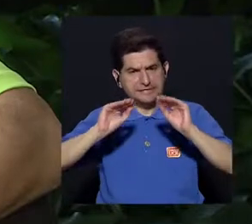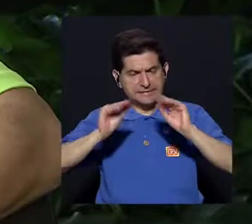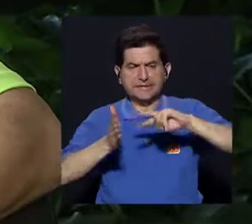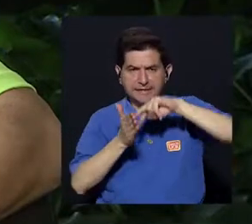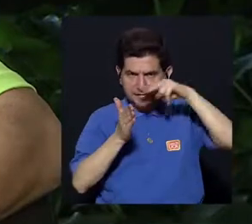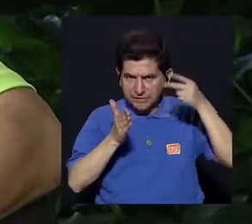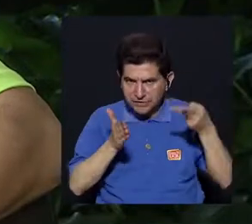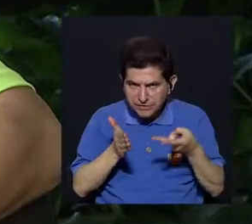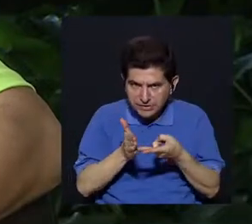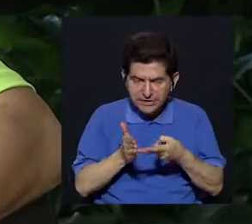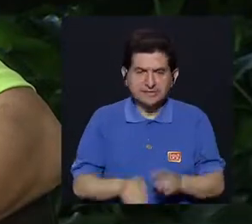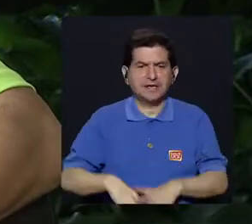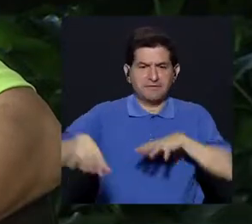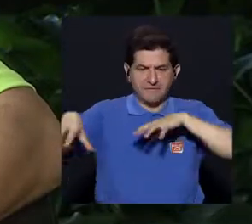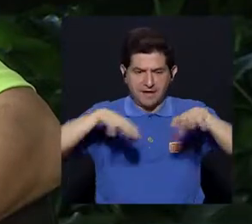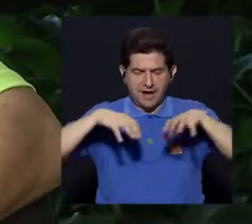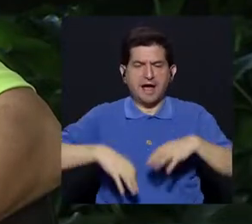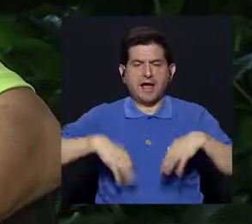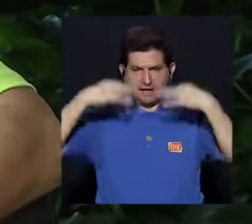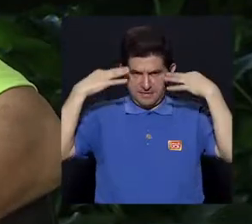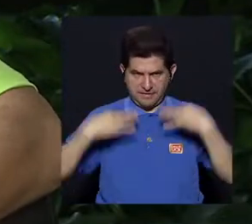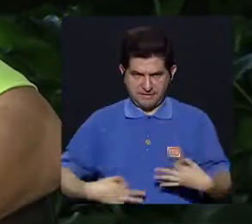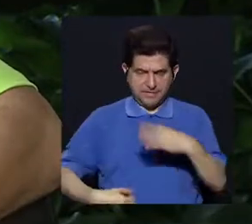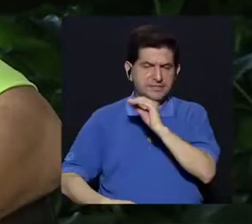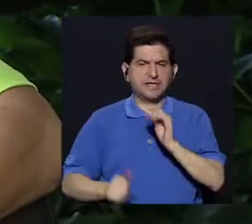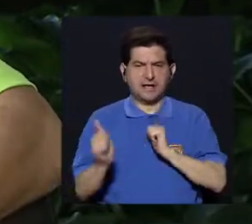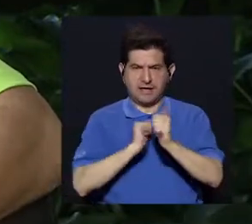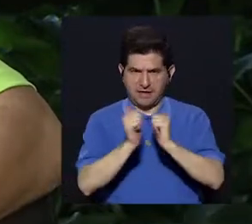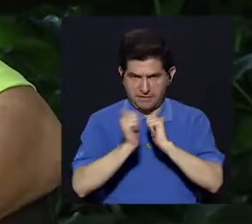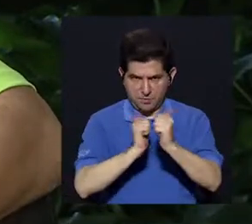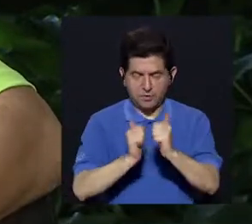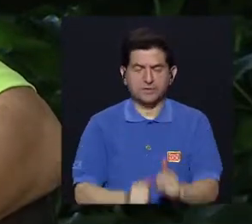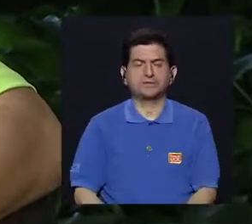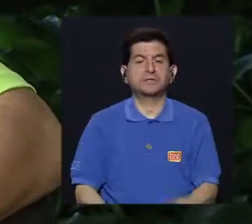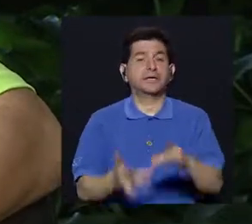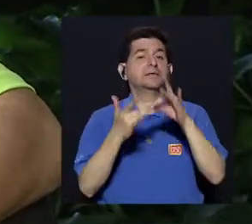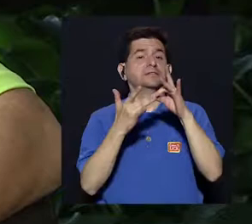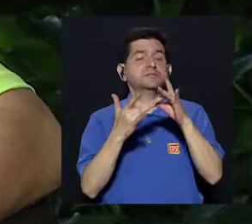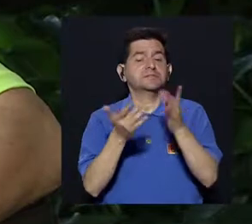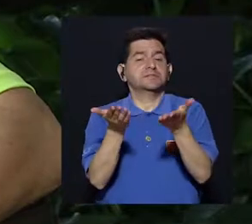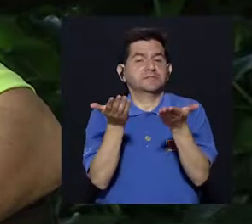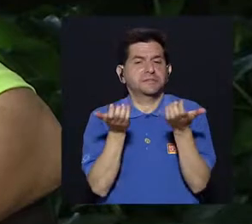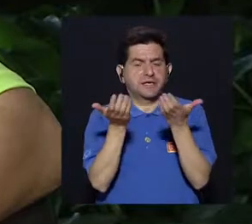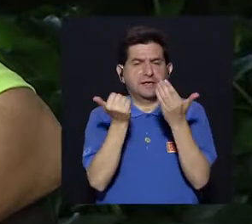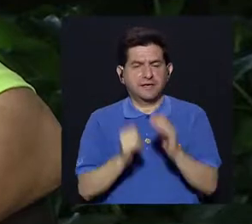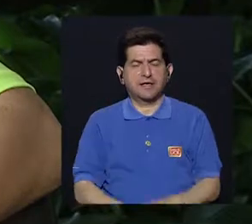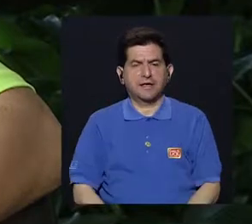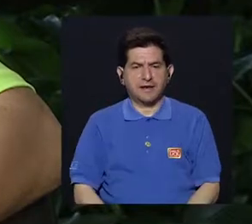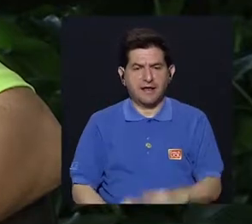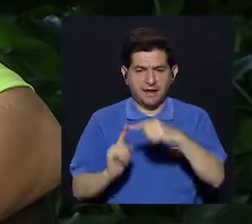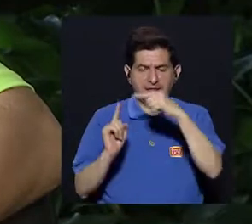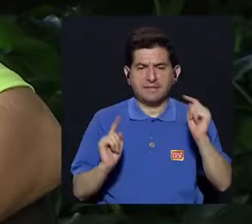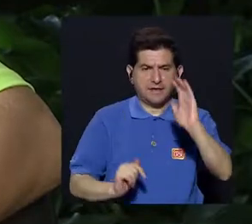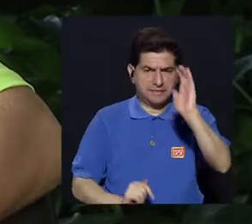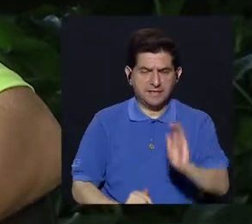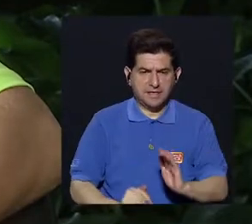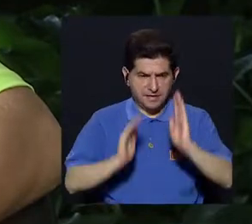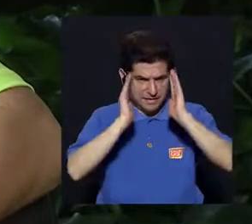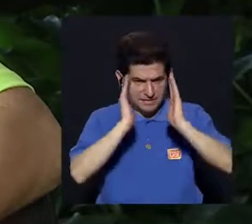que representa la actividad física y el deporte. En especial si queremos abordar desde la